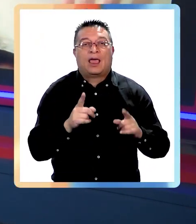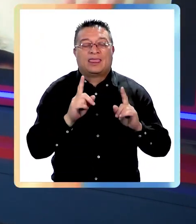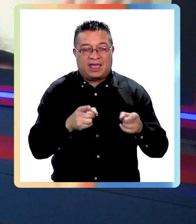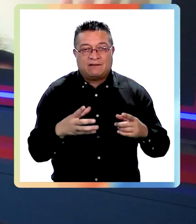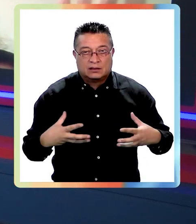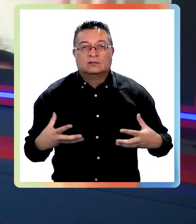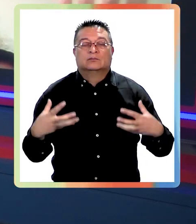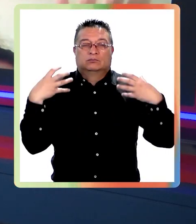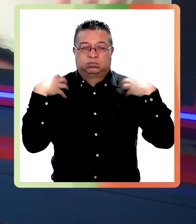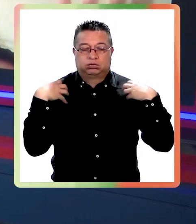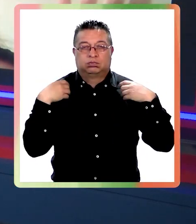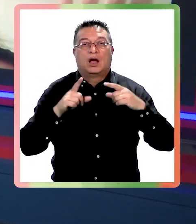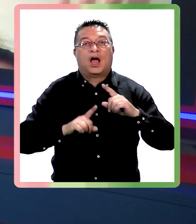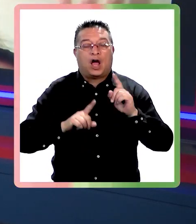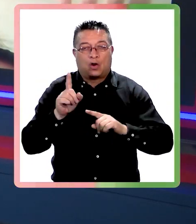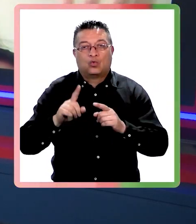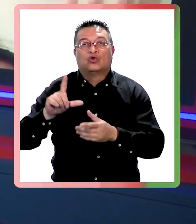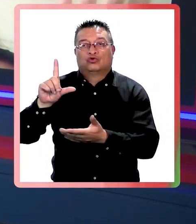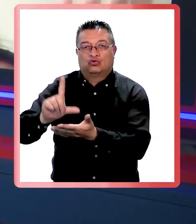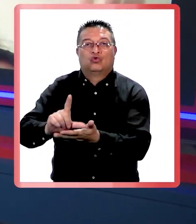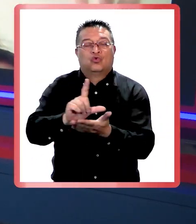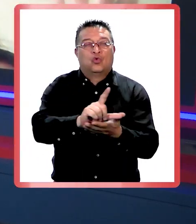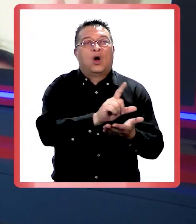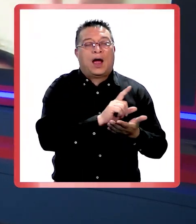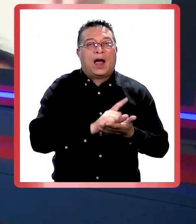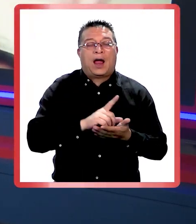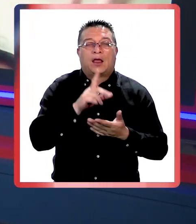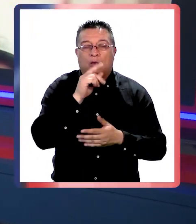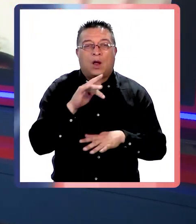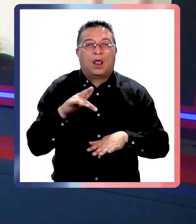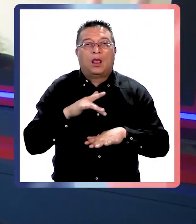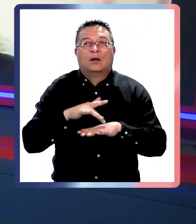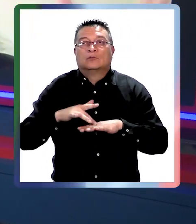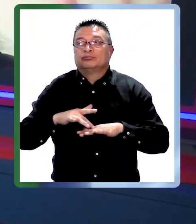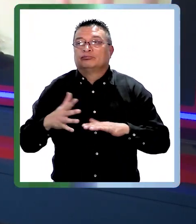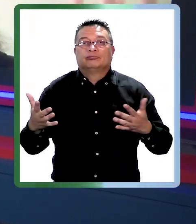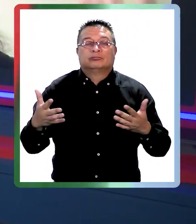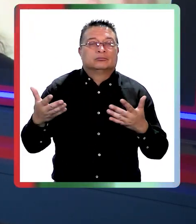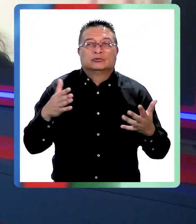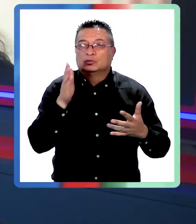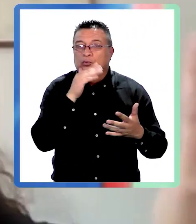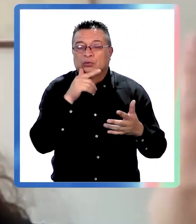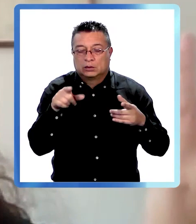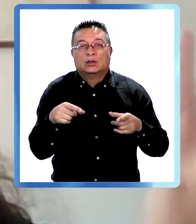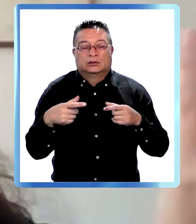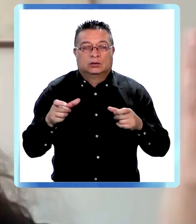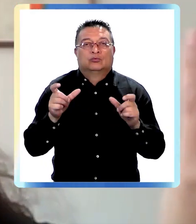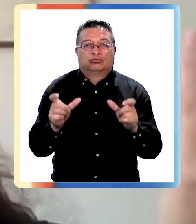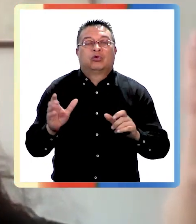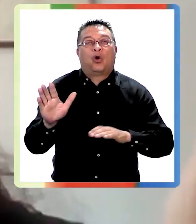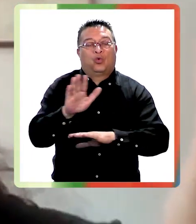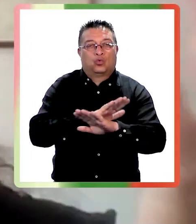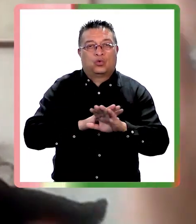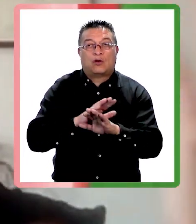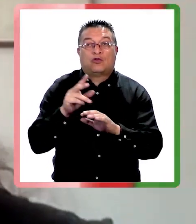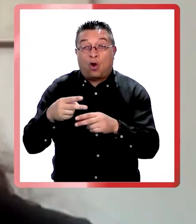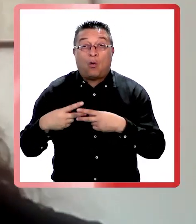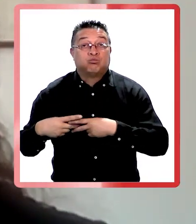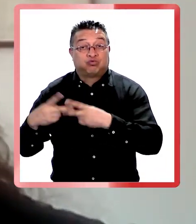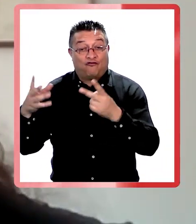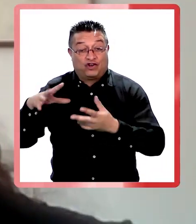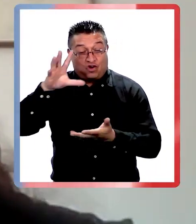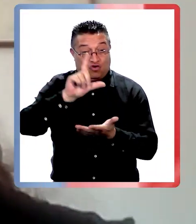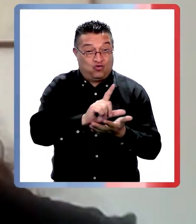el hacerse cargo de ciertos espacios que quedan como en una zona gris, ¿no es cierto? Son espacios que en el fondo no